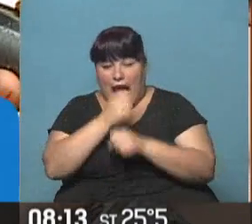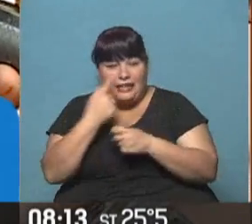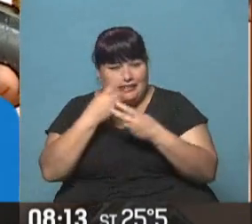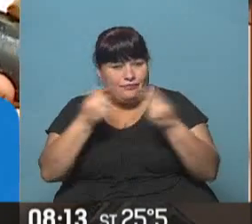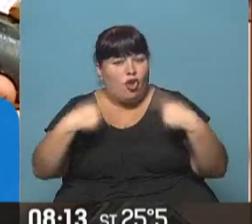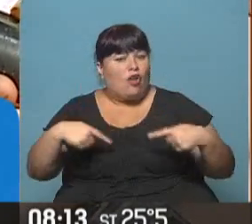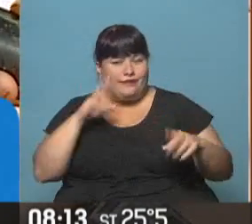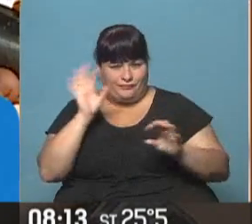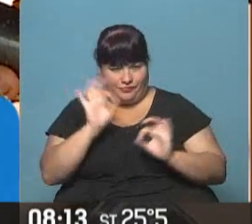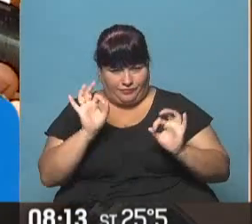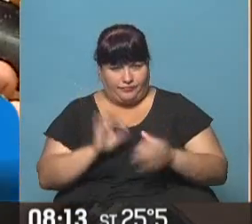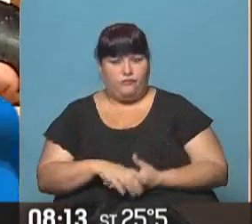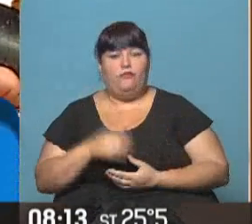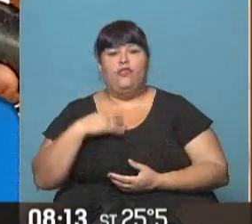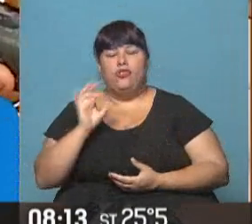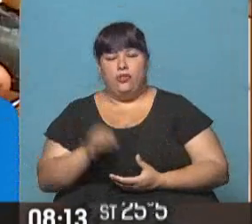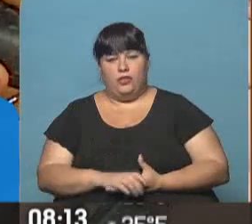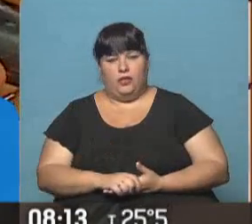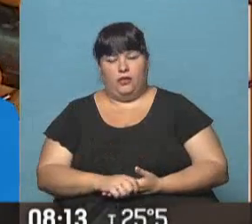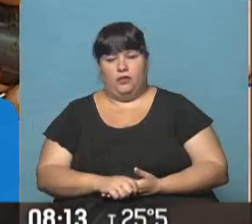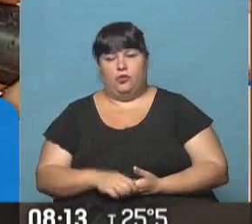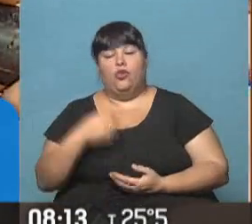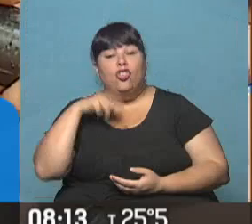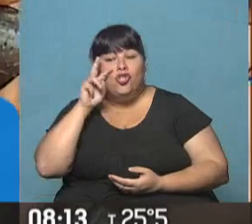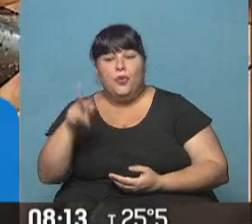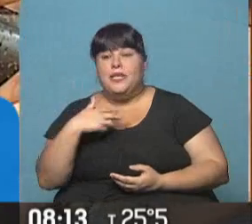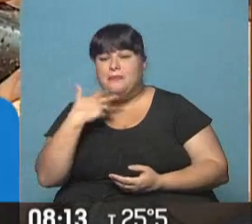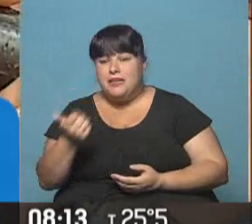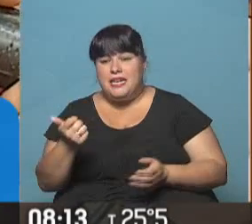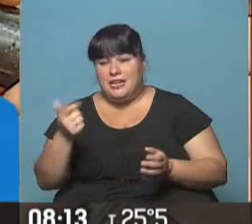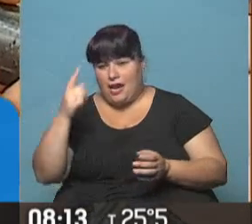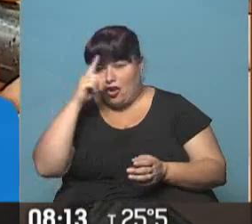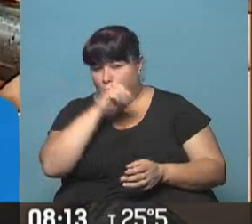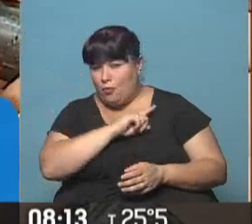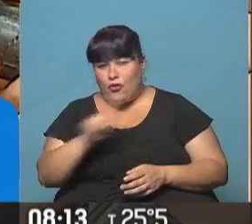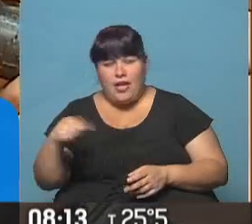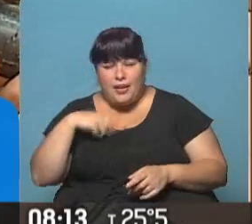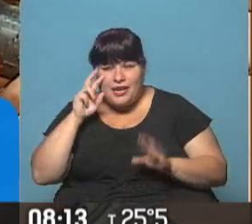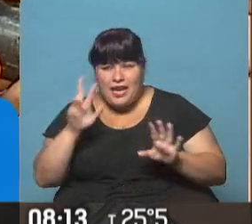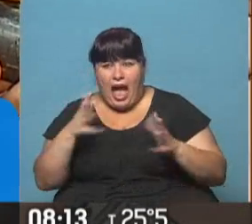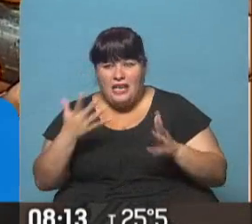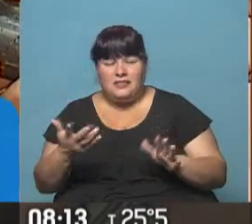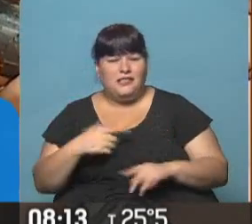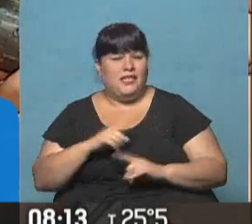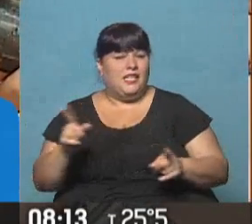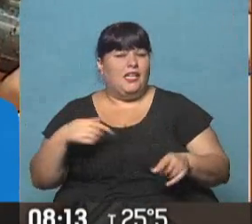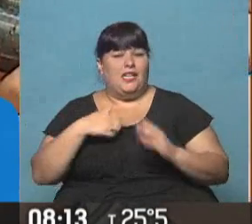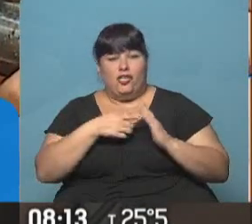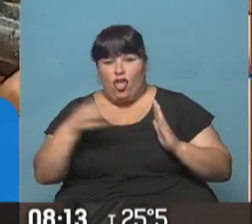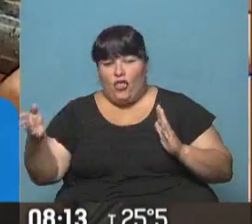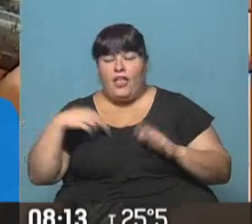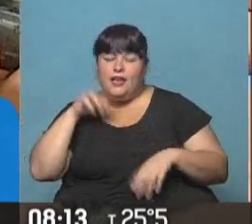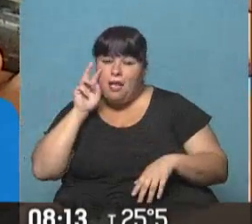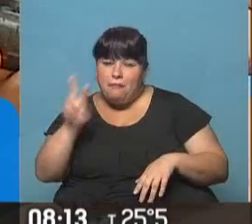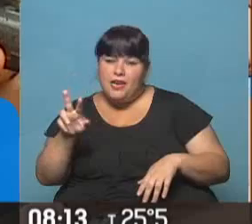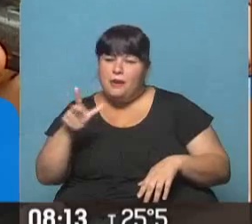ella. Sé que cuando la vi a mi hija no lo podía creer lo que había pasado. En estos días la miro